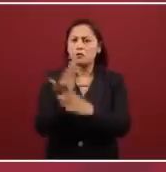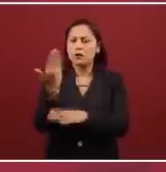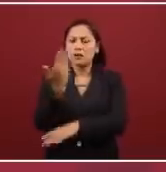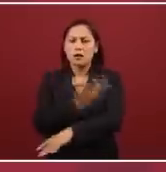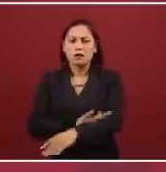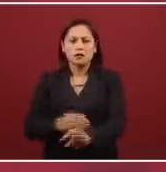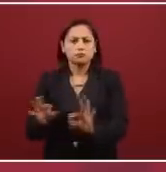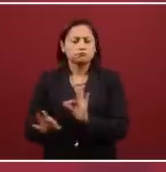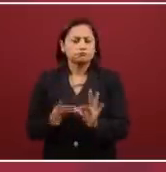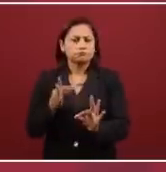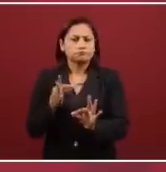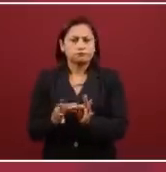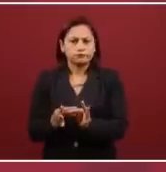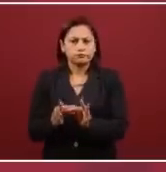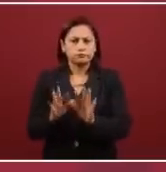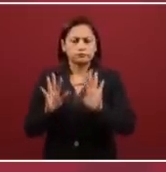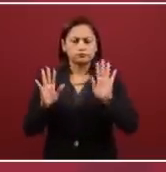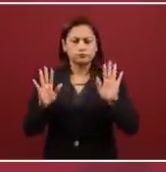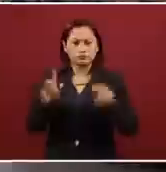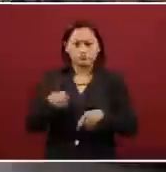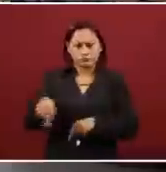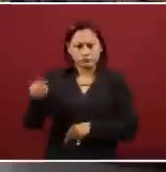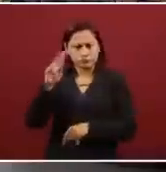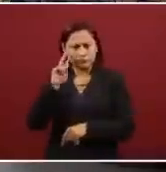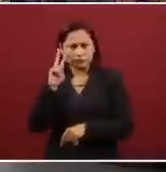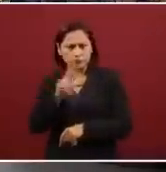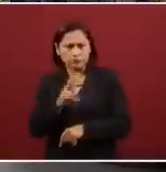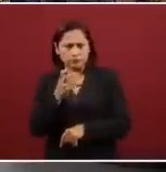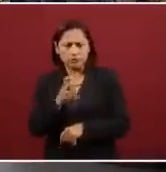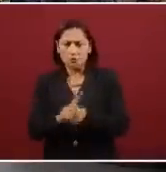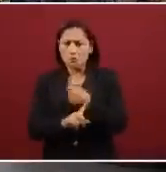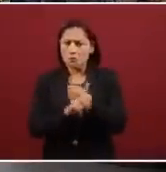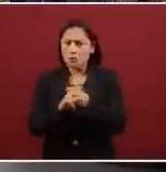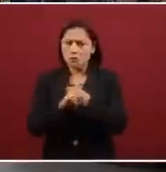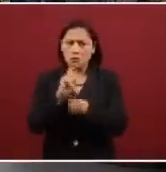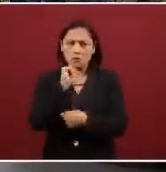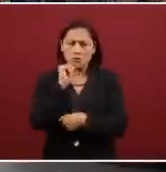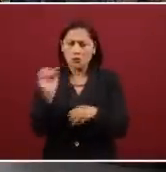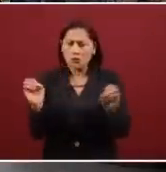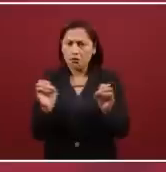no sé si ustedes se han dado cuenta, de que